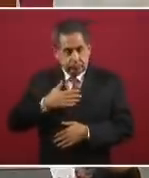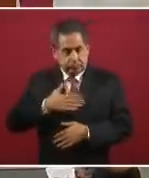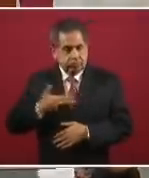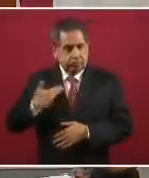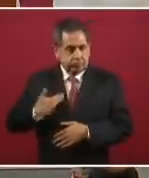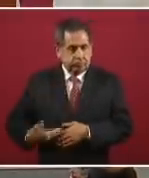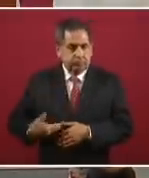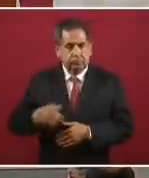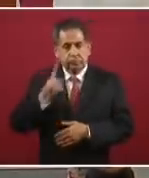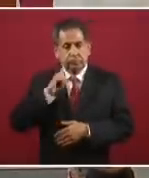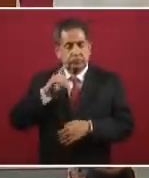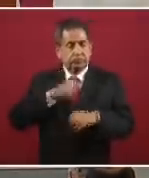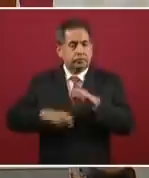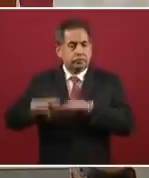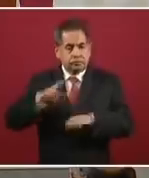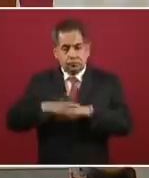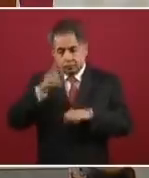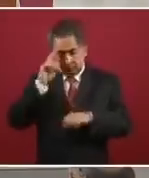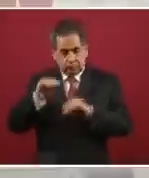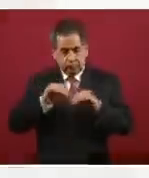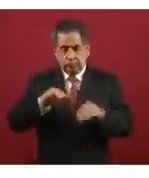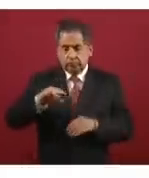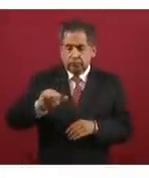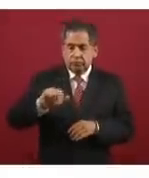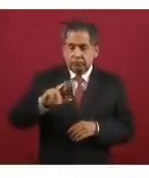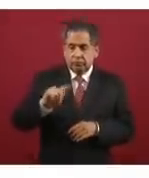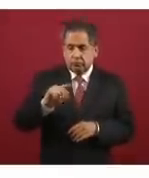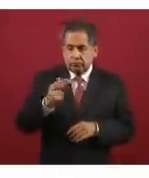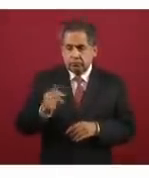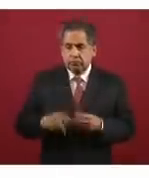la embajadora de México en los Estados Unidos, Marta Bárcena,